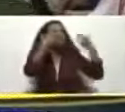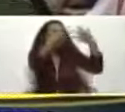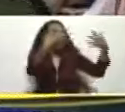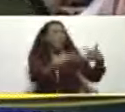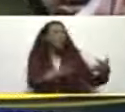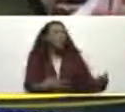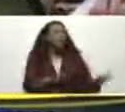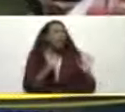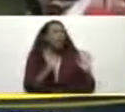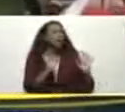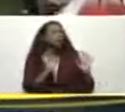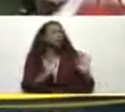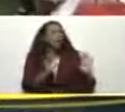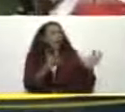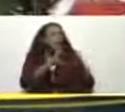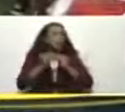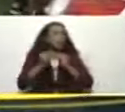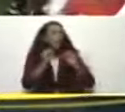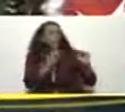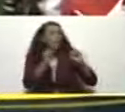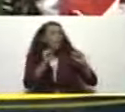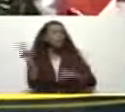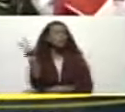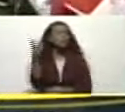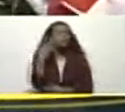Al son de nuestro pueblo.